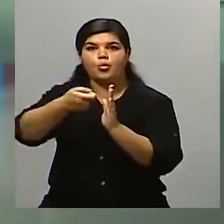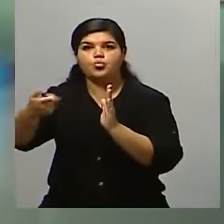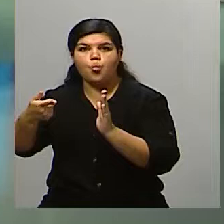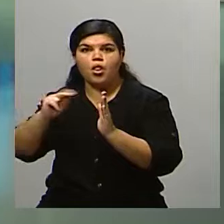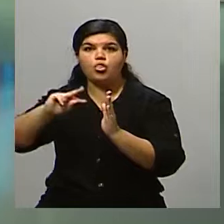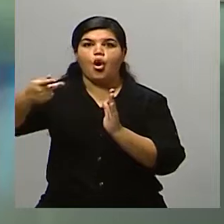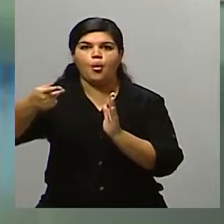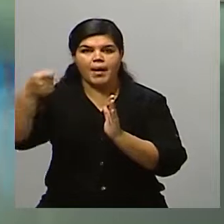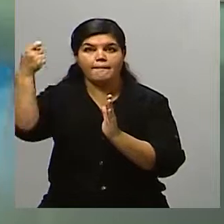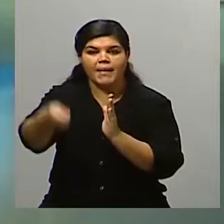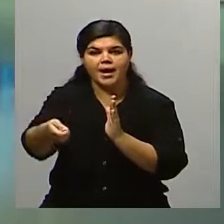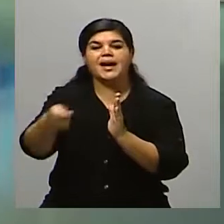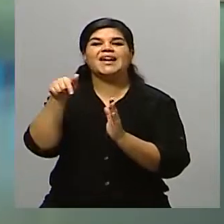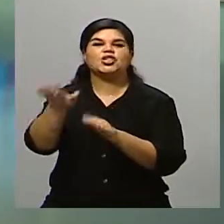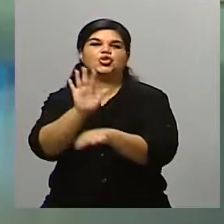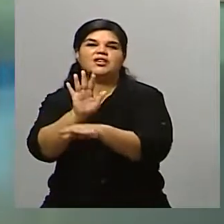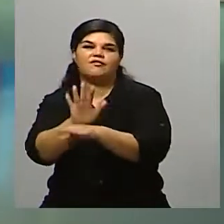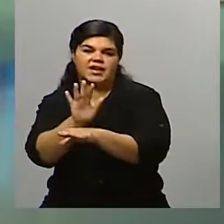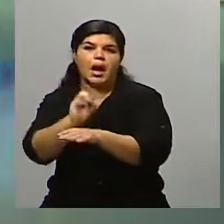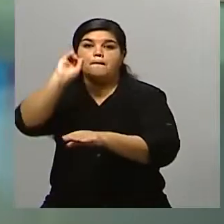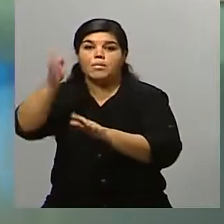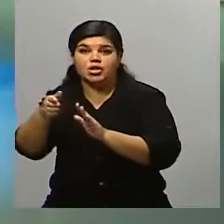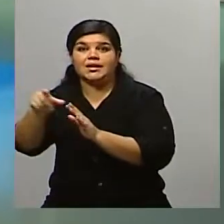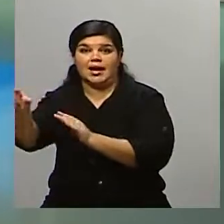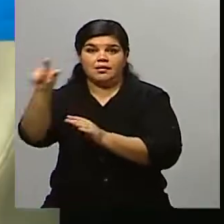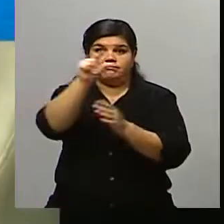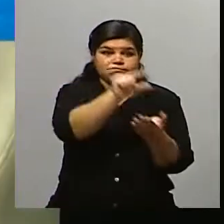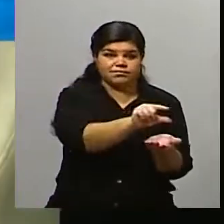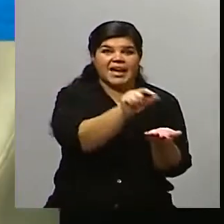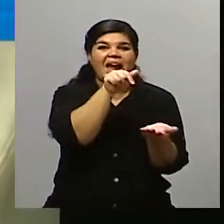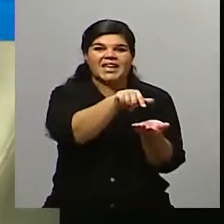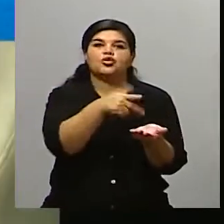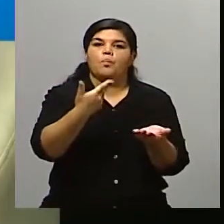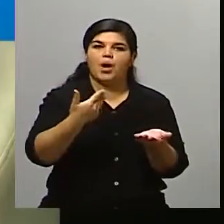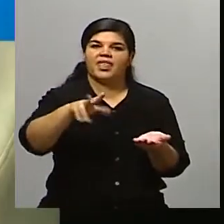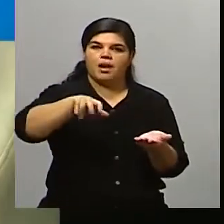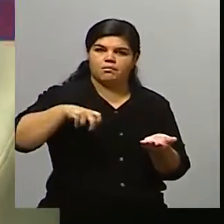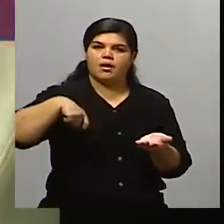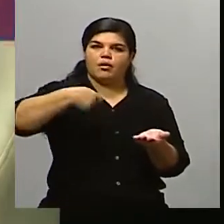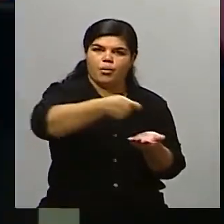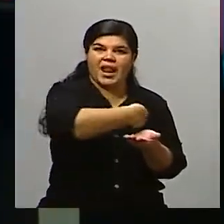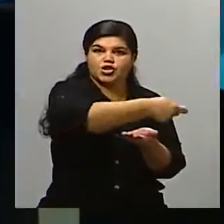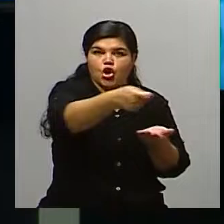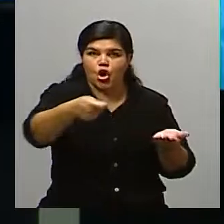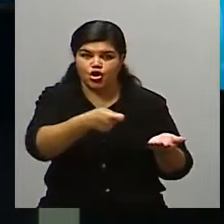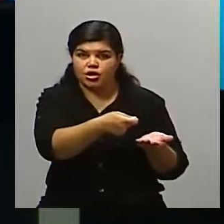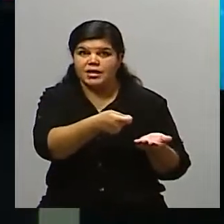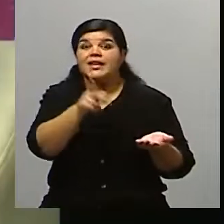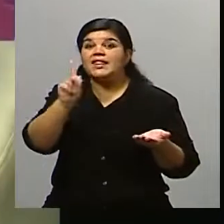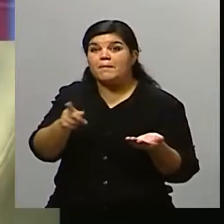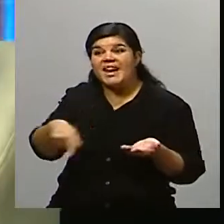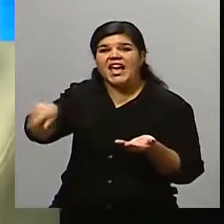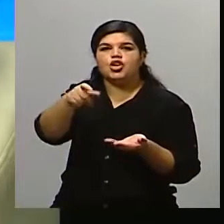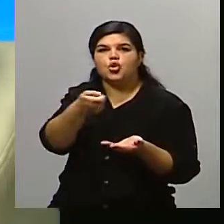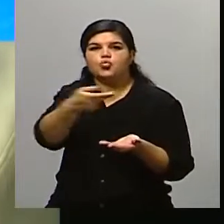va a aportar al sistema previsional por aportes y contribuciones, pero por supuesto que automáticamente aumenta el consumo. Tal cual. Por eso también la inversión en